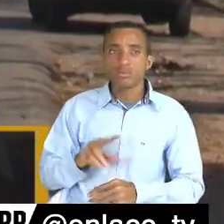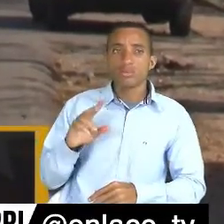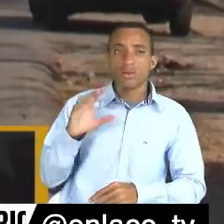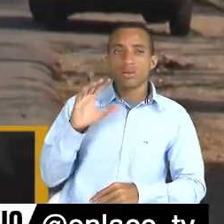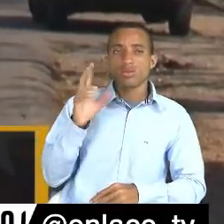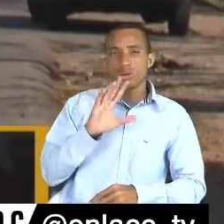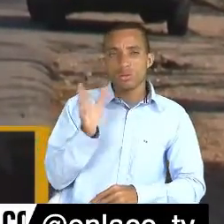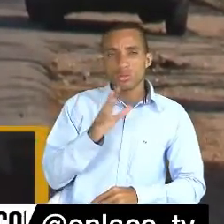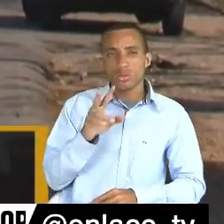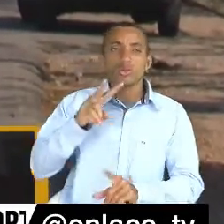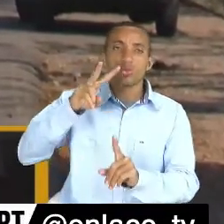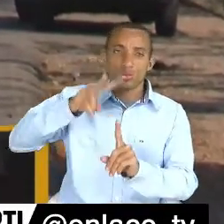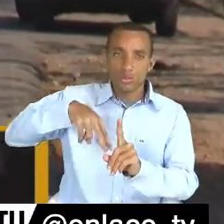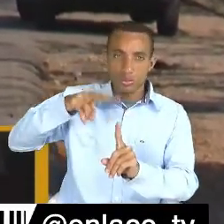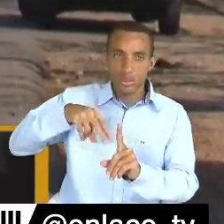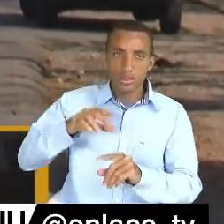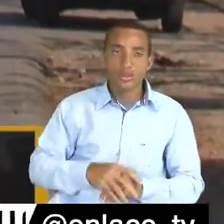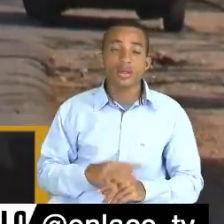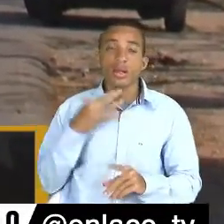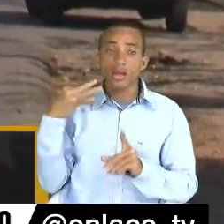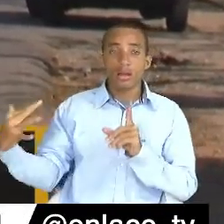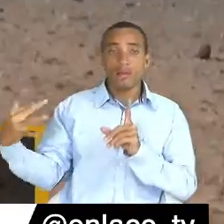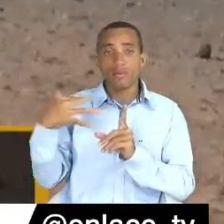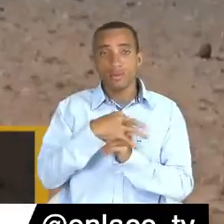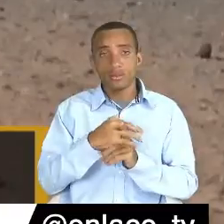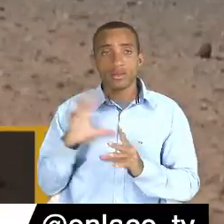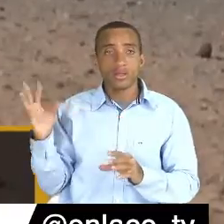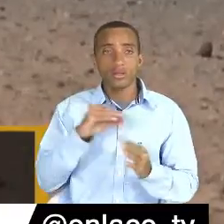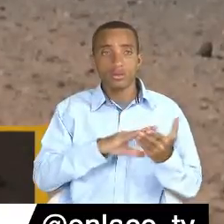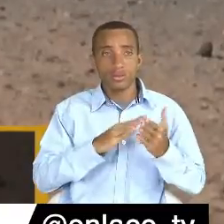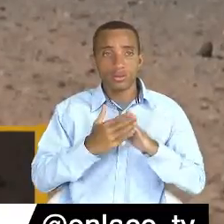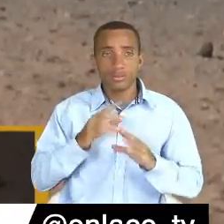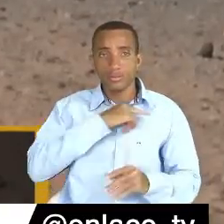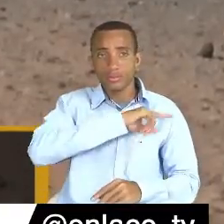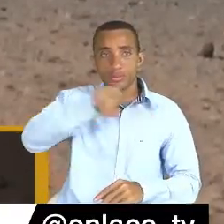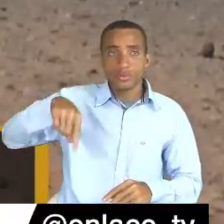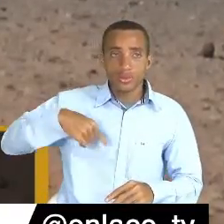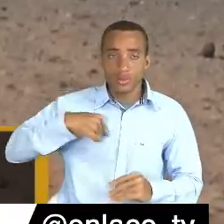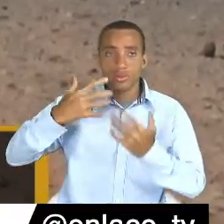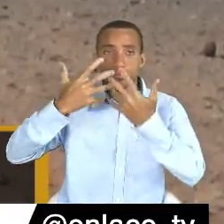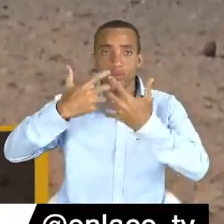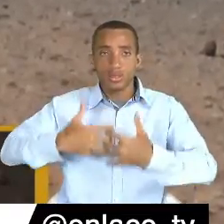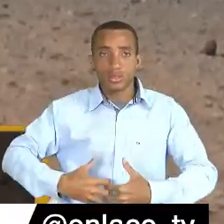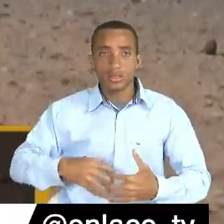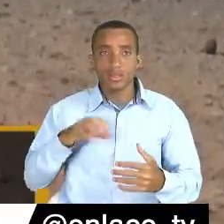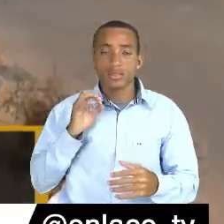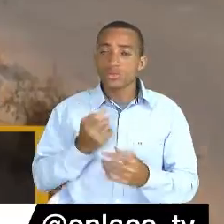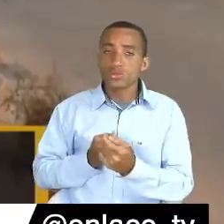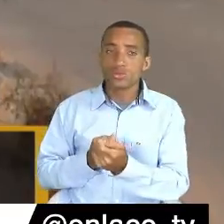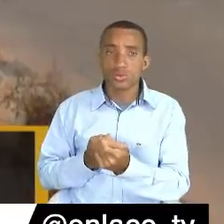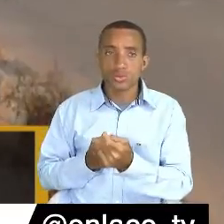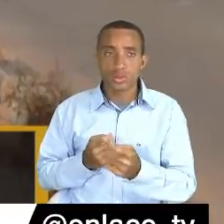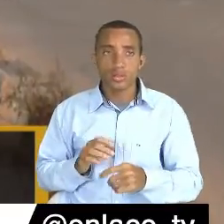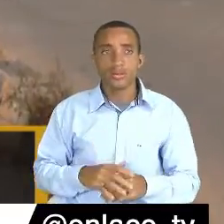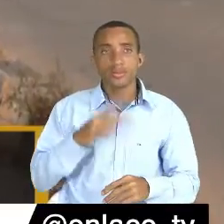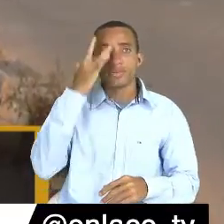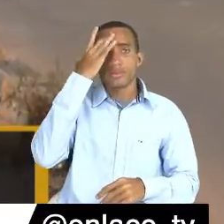2 meses y sí realmente nos afecta a todos, a la comunidad, sobre todo a nosotros como empresa que estamos acá muy cerca,